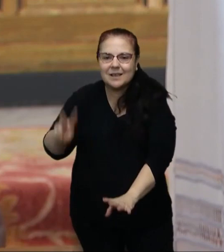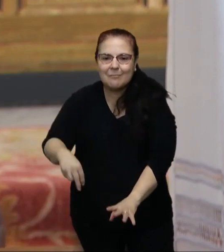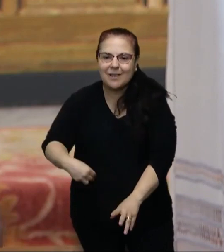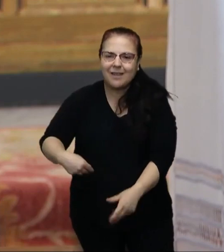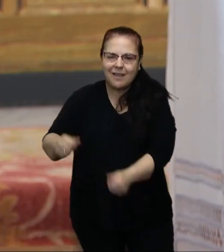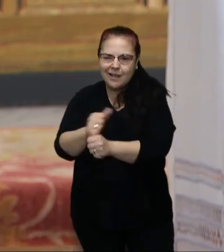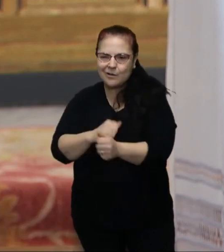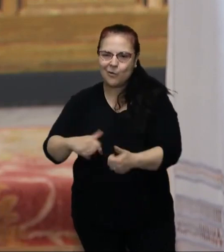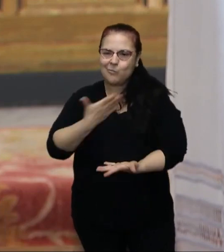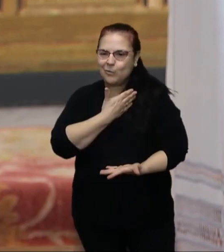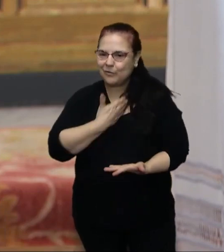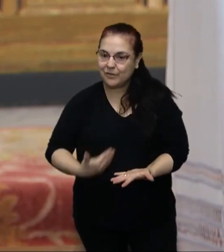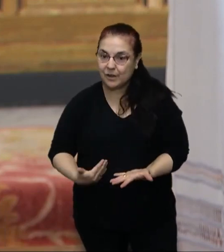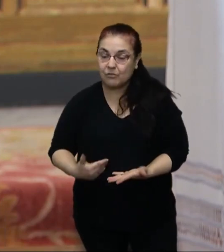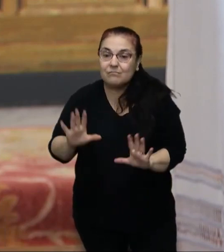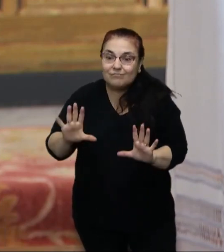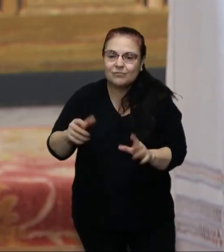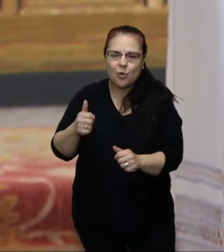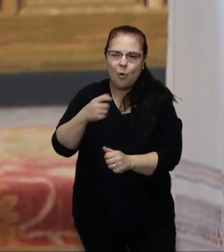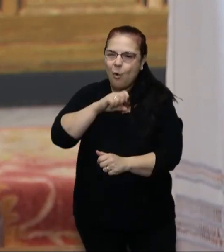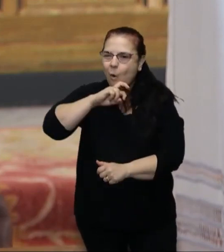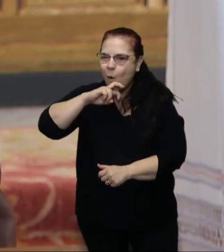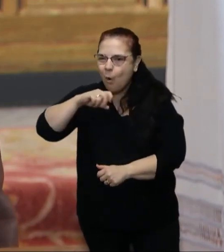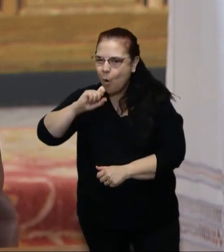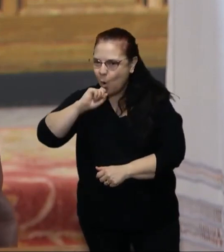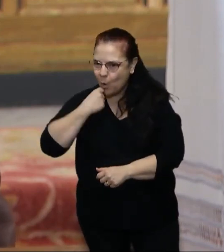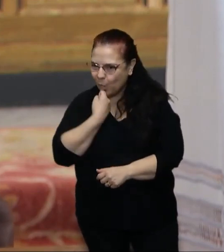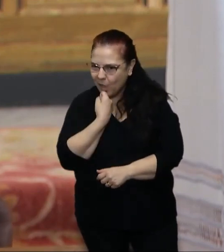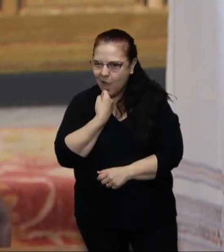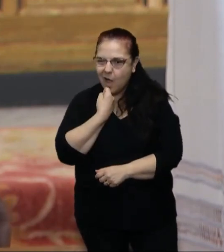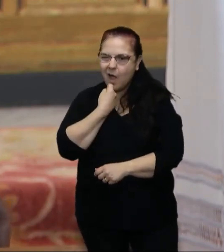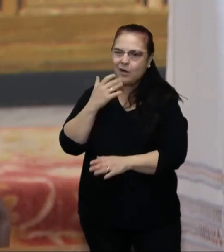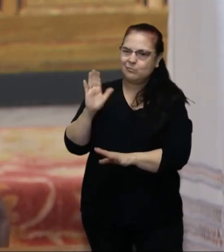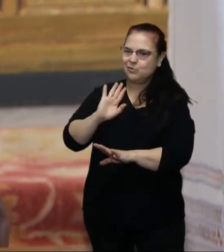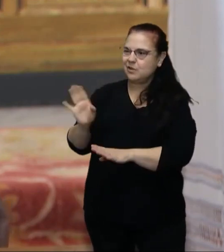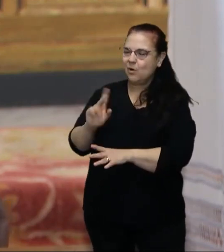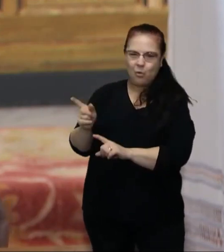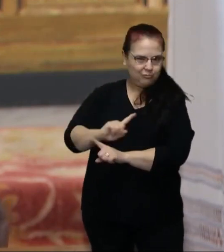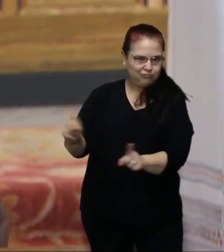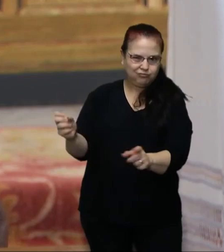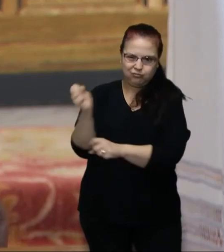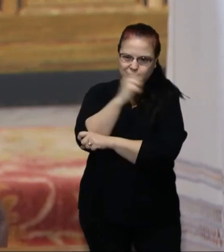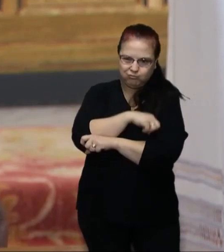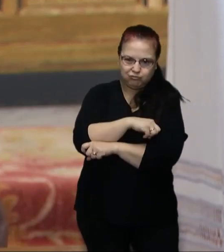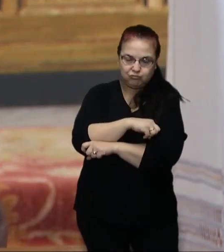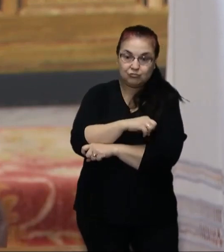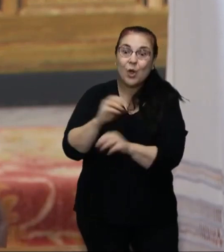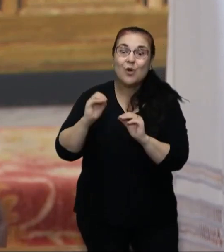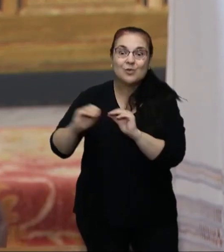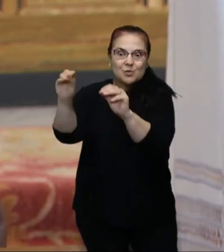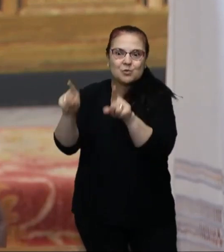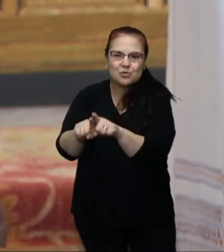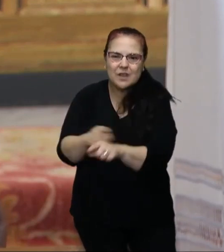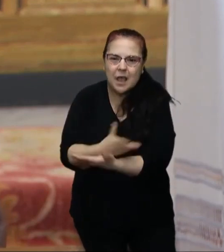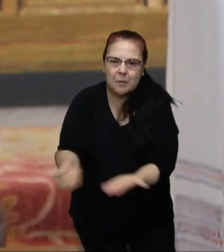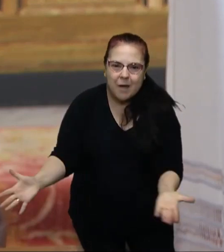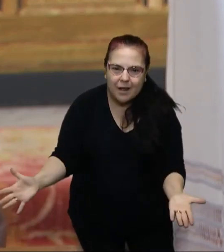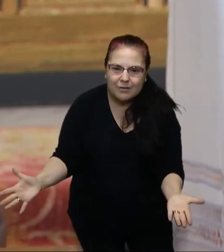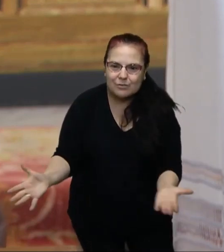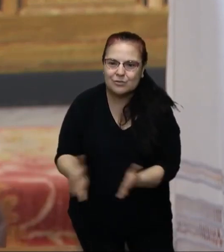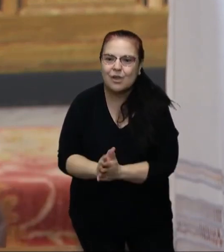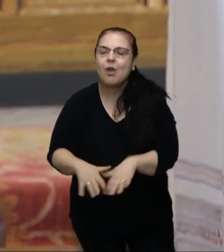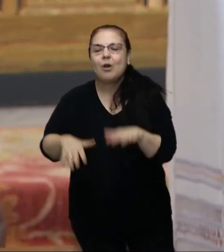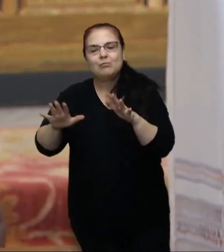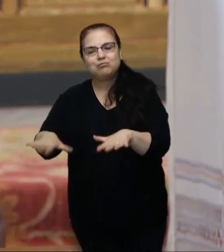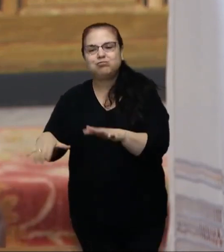a los demás, empezaron a odiarlo y le negaban el saludo. Sus hermanos trashumaron a Siquén con los